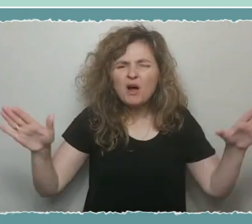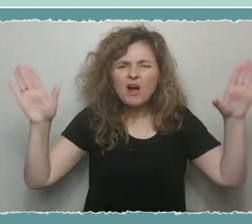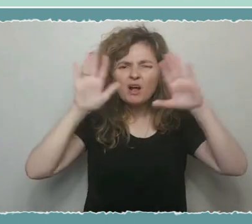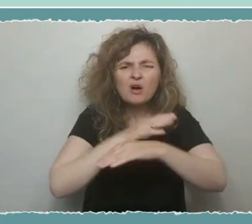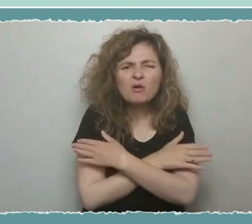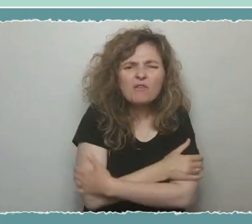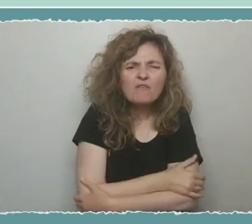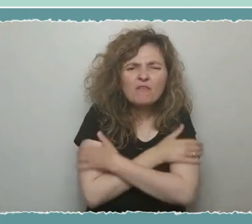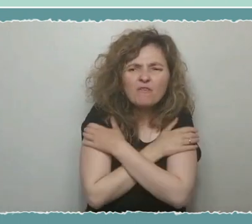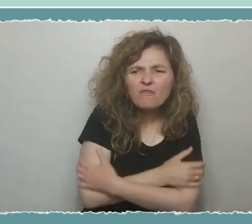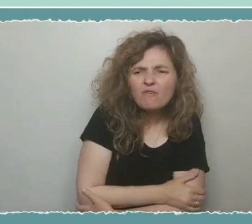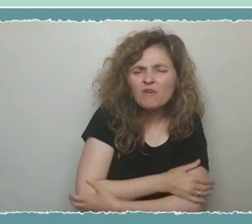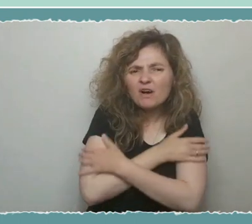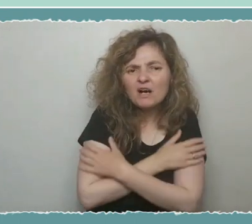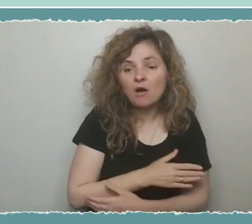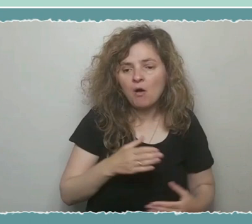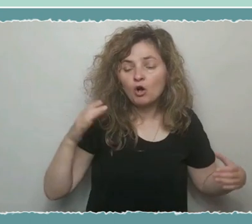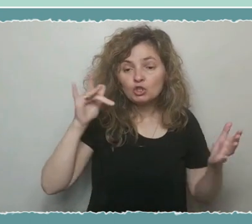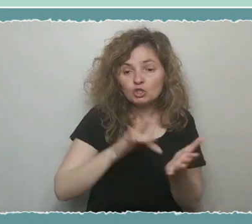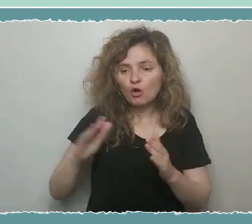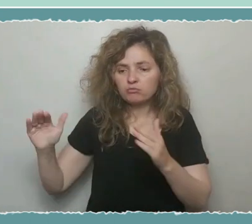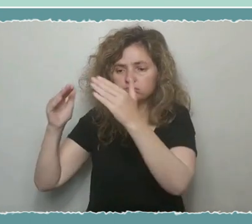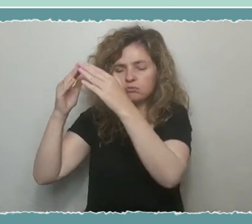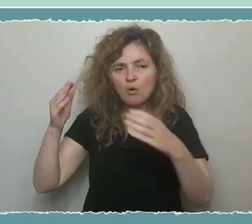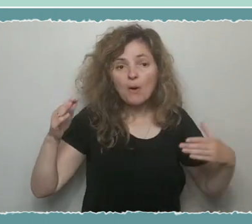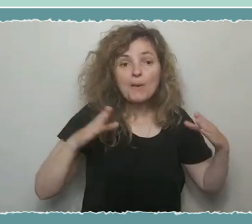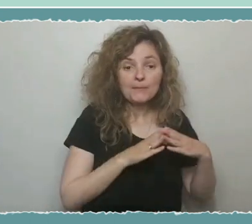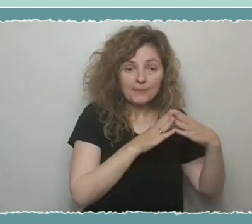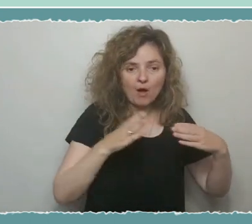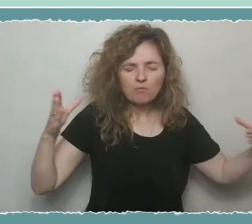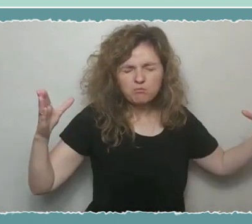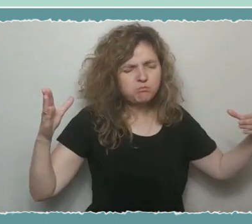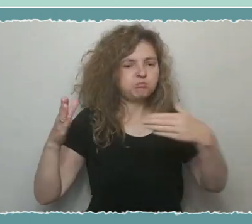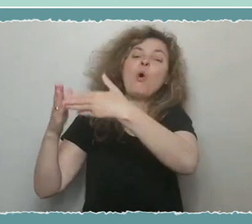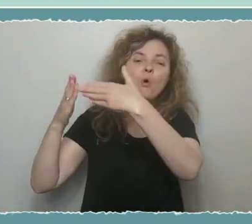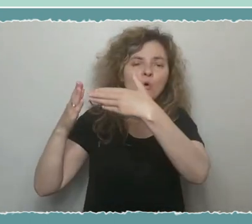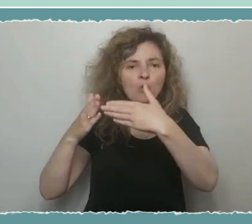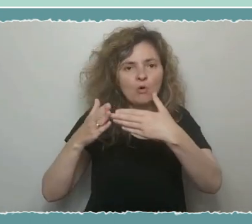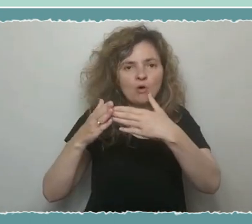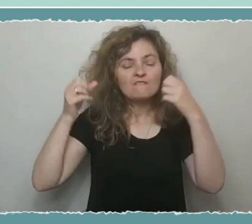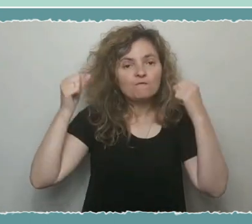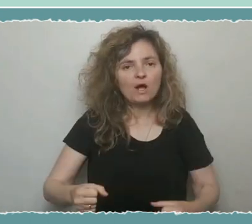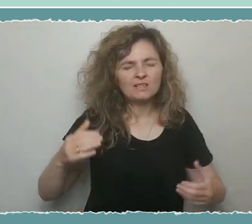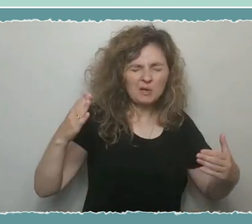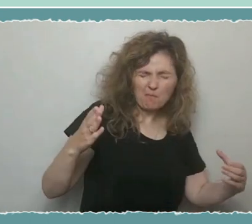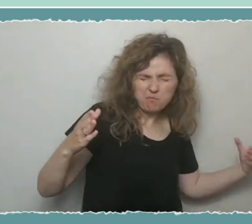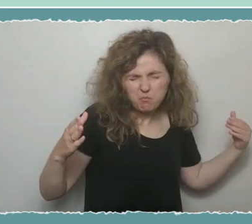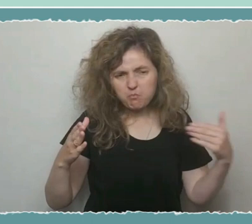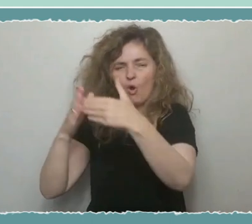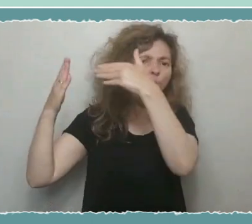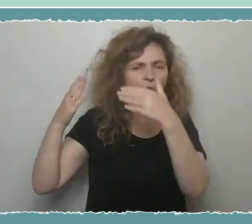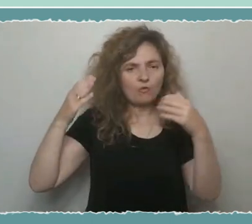noite, o barco choca contra un iceberg dando un golpe moi grande. Como foi o golpe que levou? Bum! Non máis forte, como